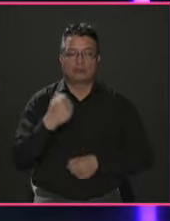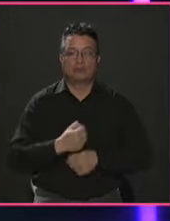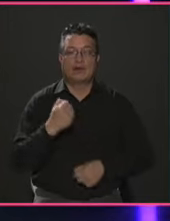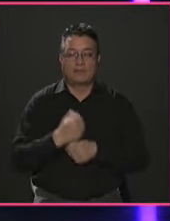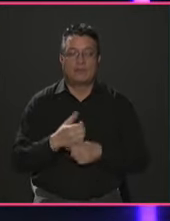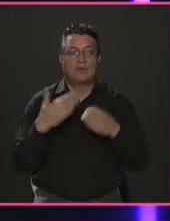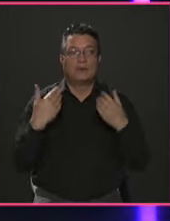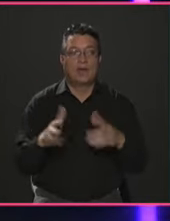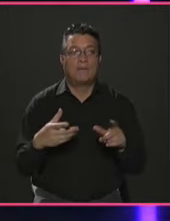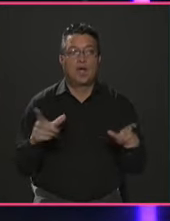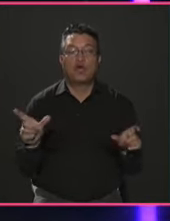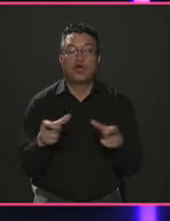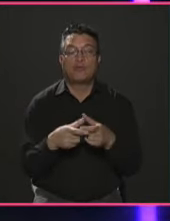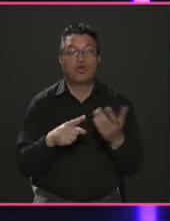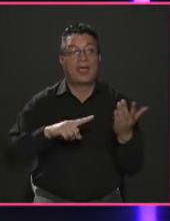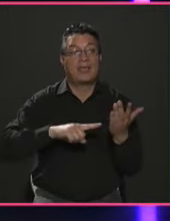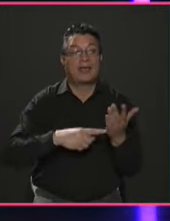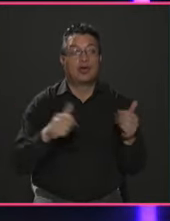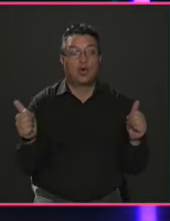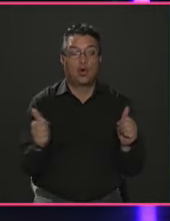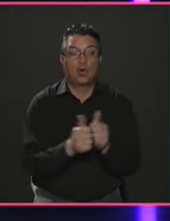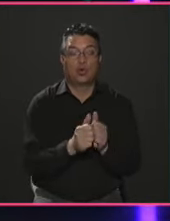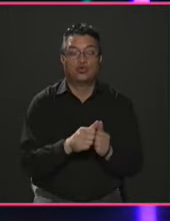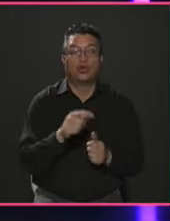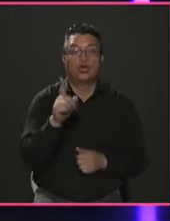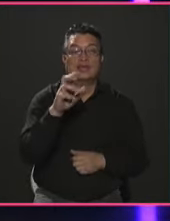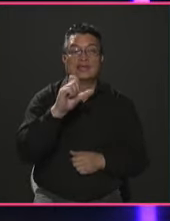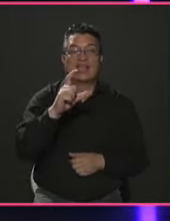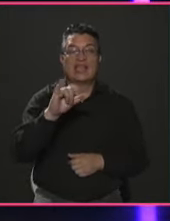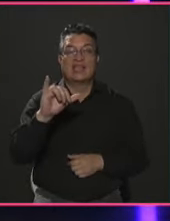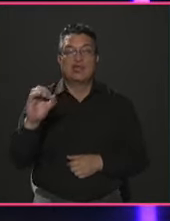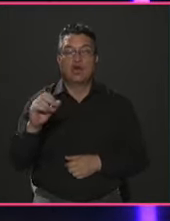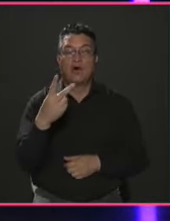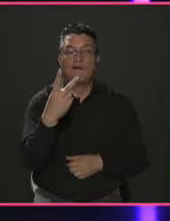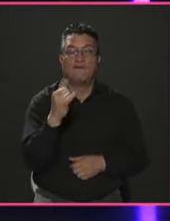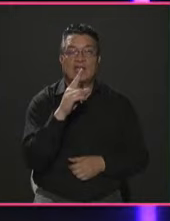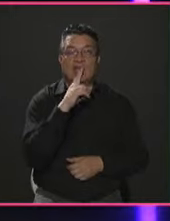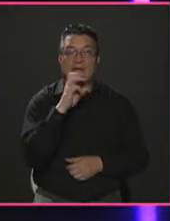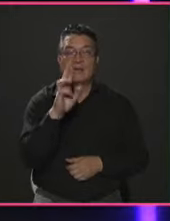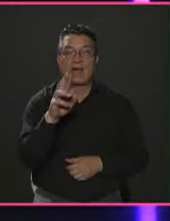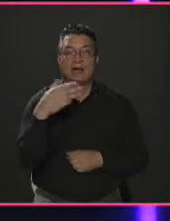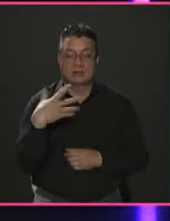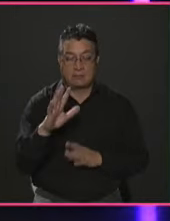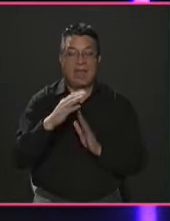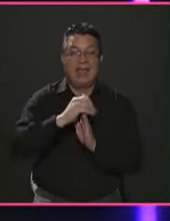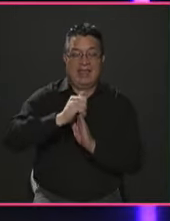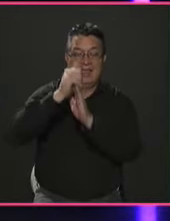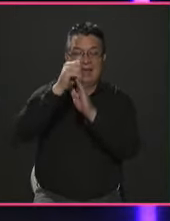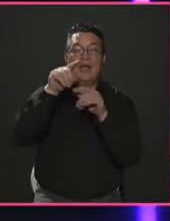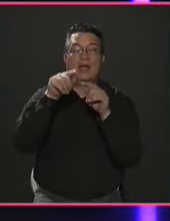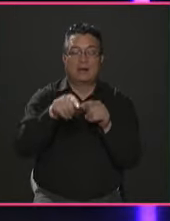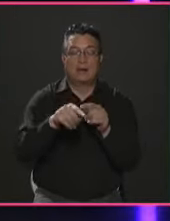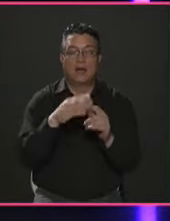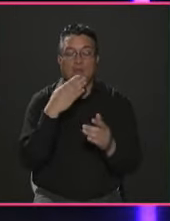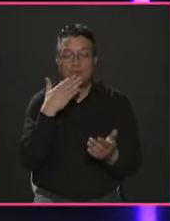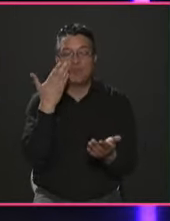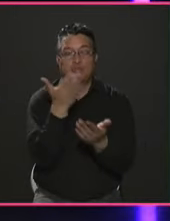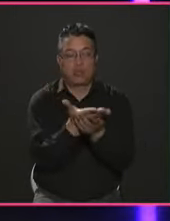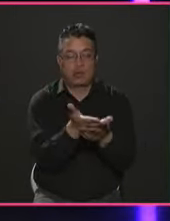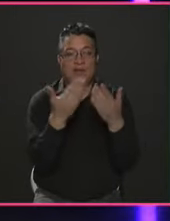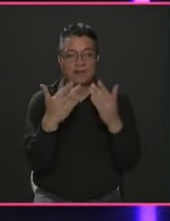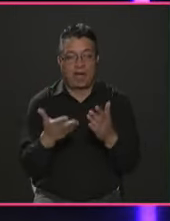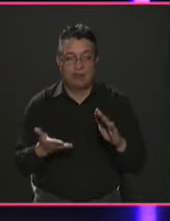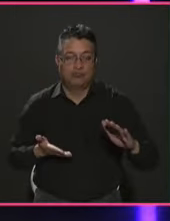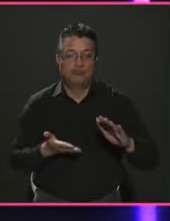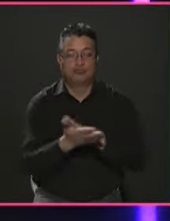esas comisiones técnicas junto a Sergio vitar que le tocó liderar una propuesta que entregamos al ejecutivo